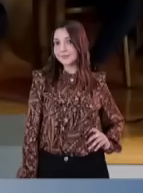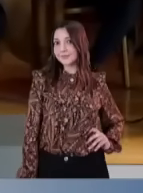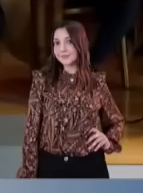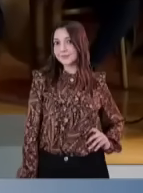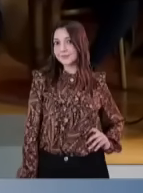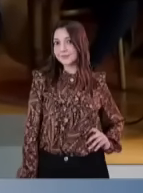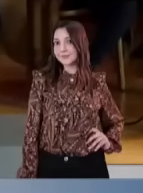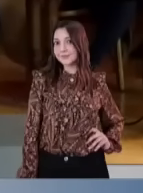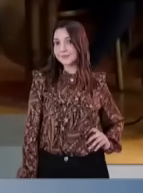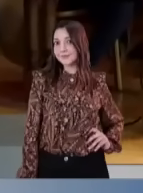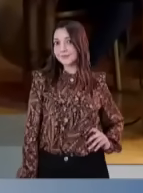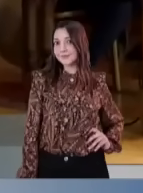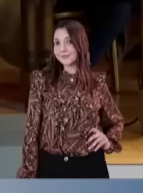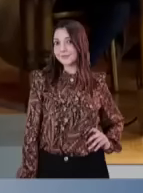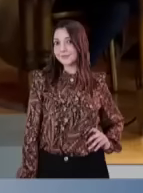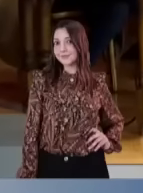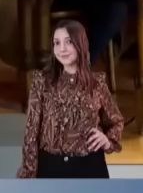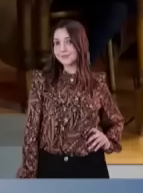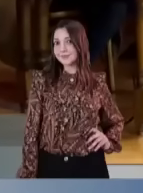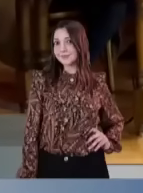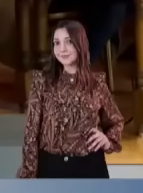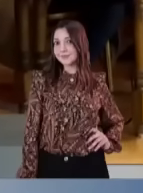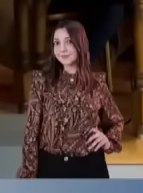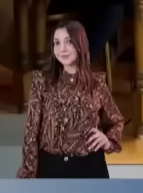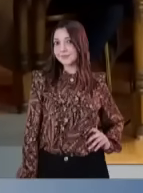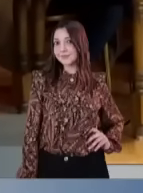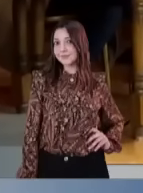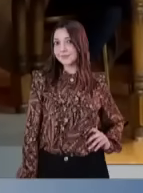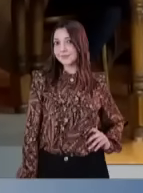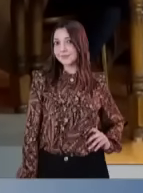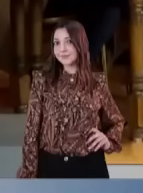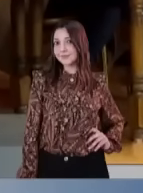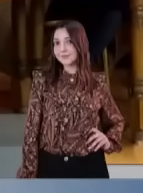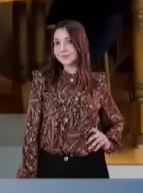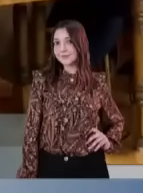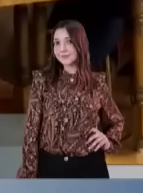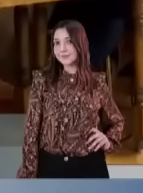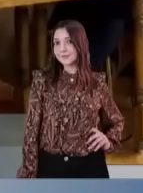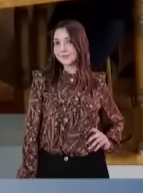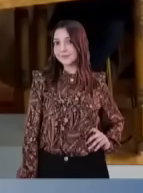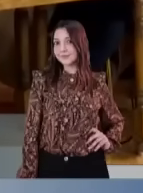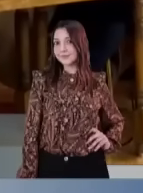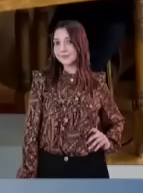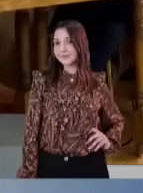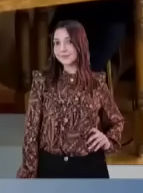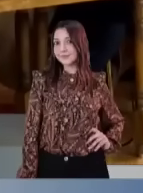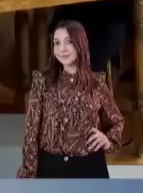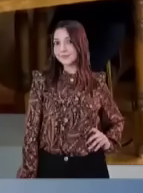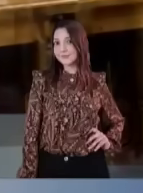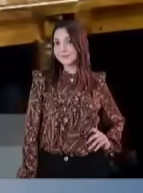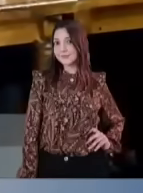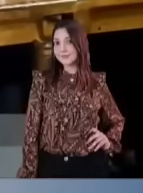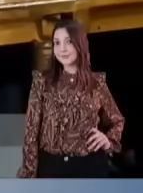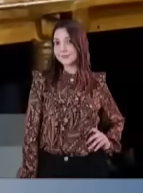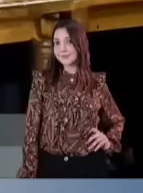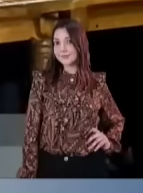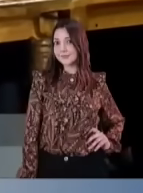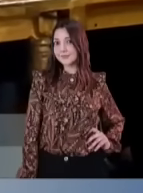de gabinete. ¿Y por ahí está? ¿Esos serían todos? Recuerden que la vez pasada el presidente